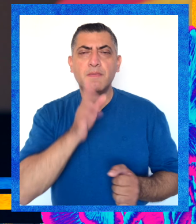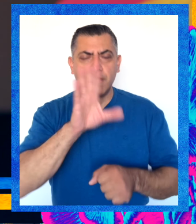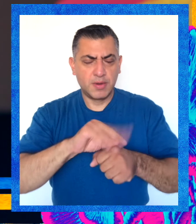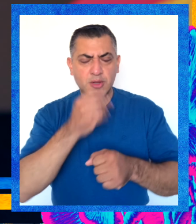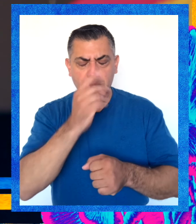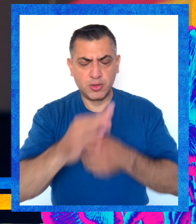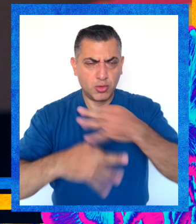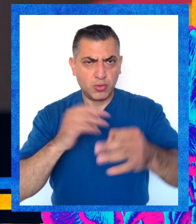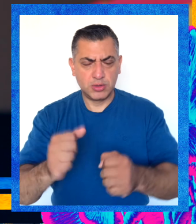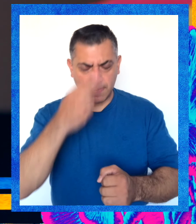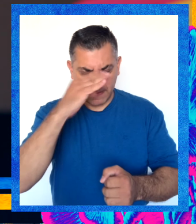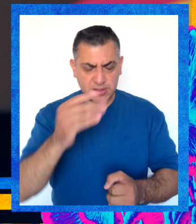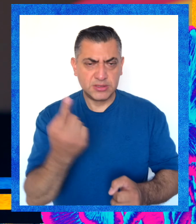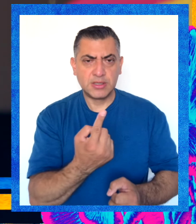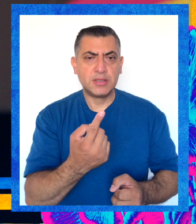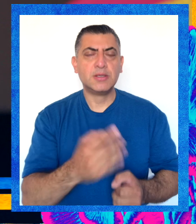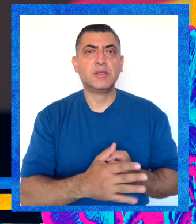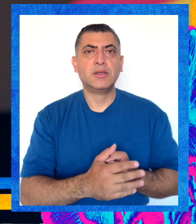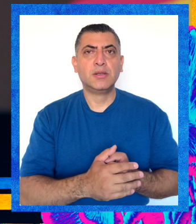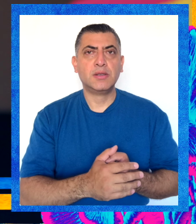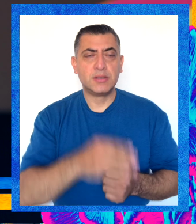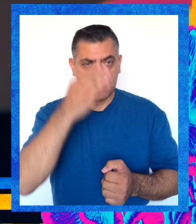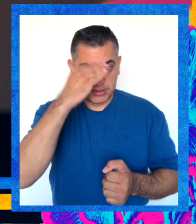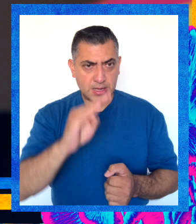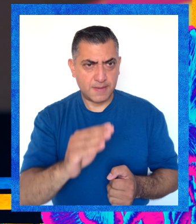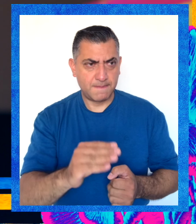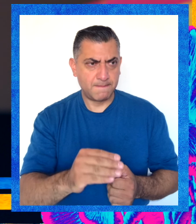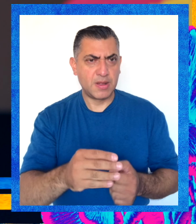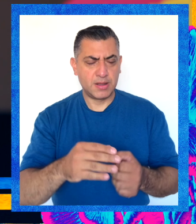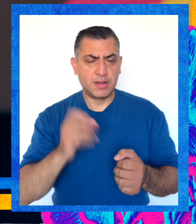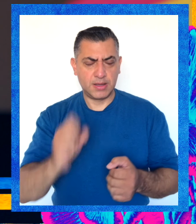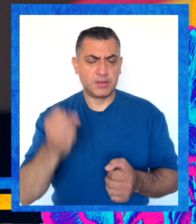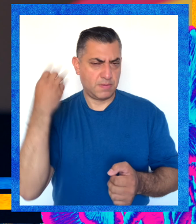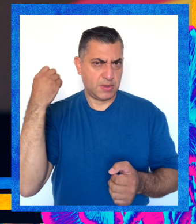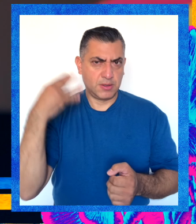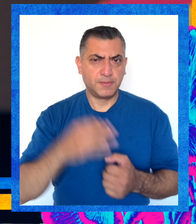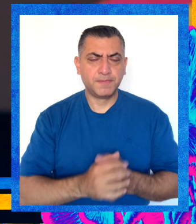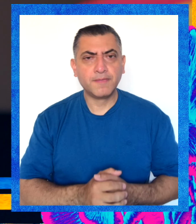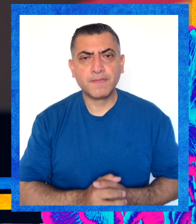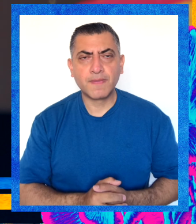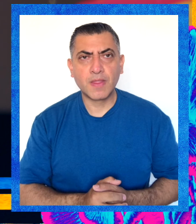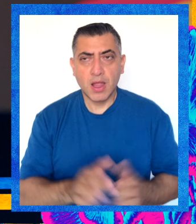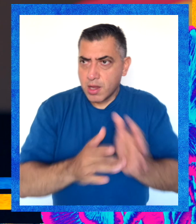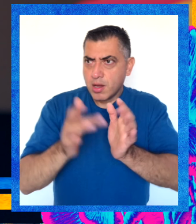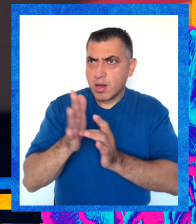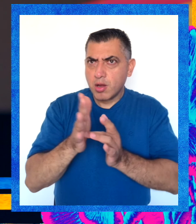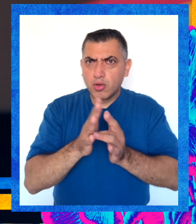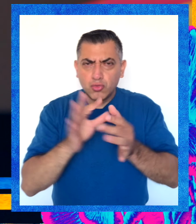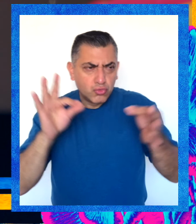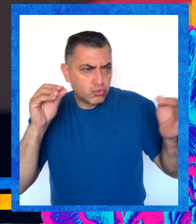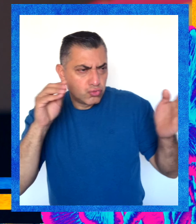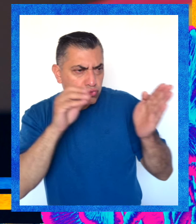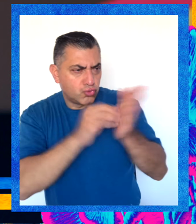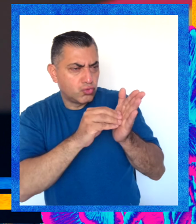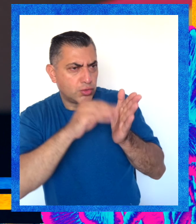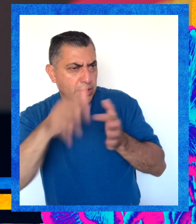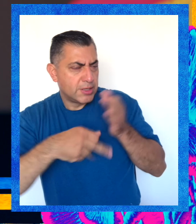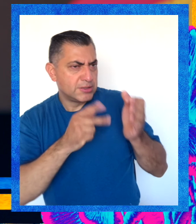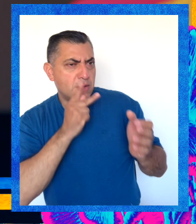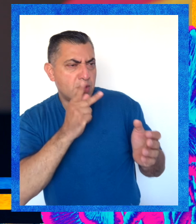cada una de las frases sepan a qué se trata o de qué se trata precisamente la enseñanza jesús conecta selectivamente algunas